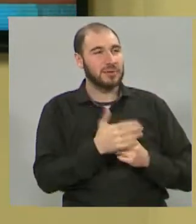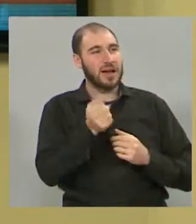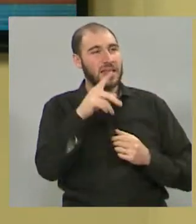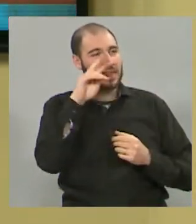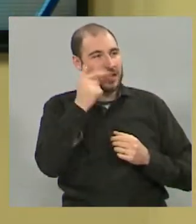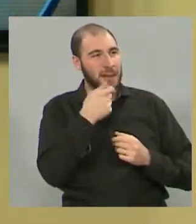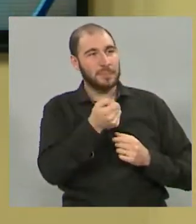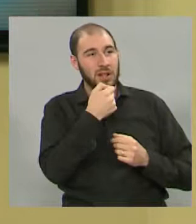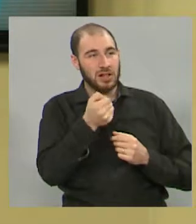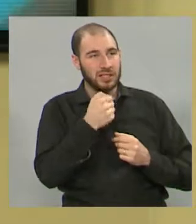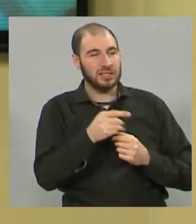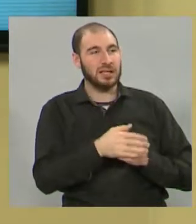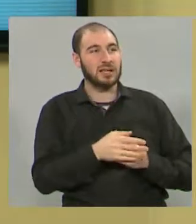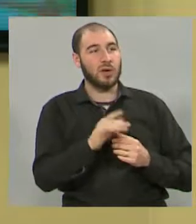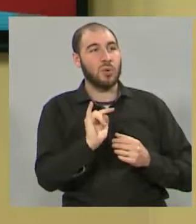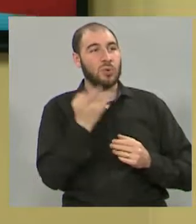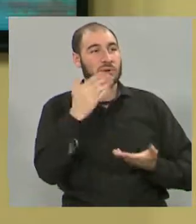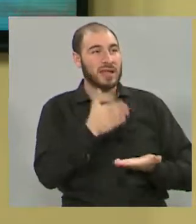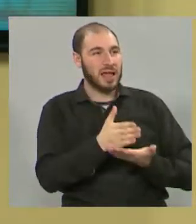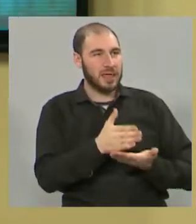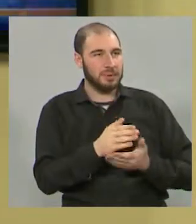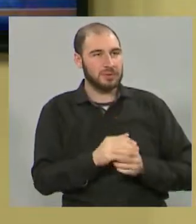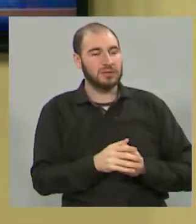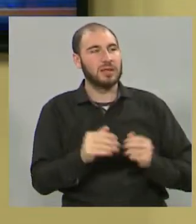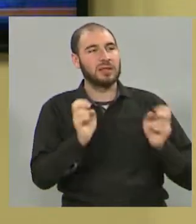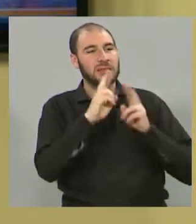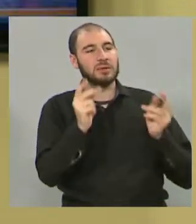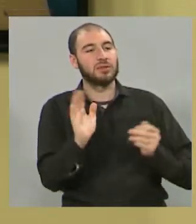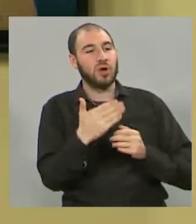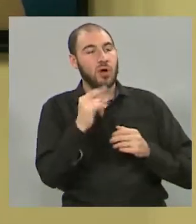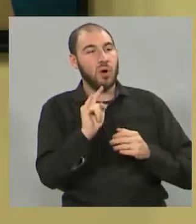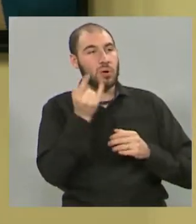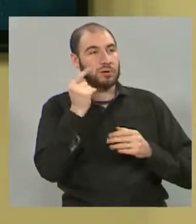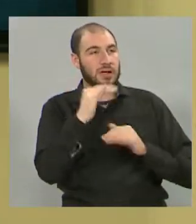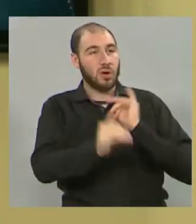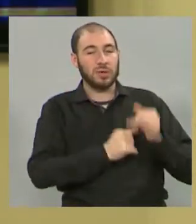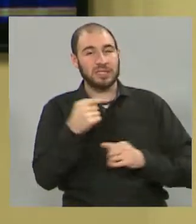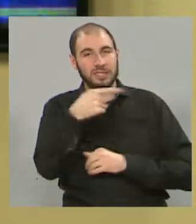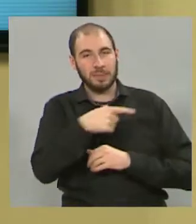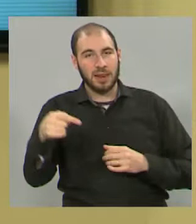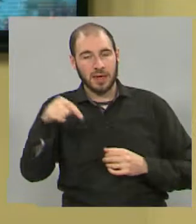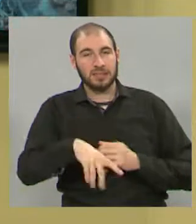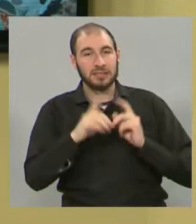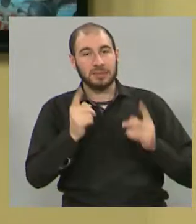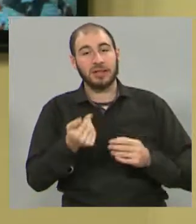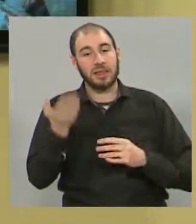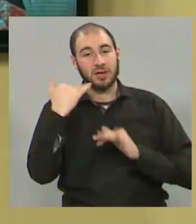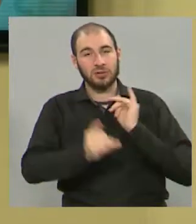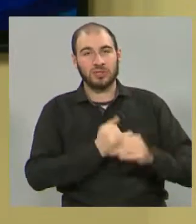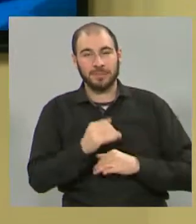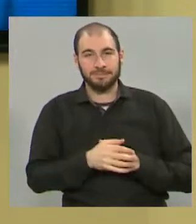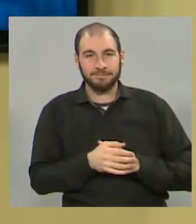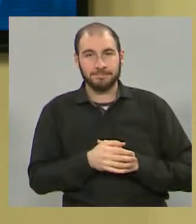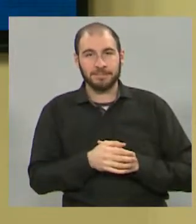sangüesa periodista de universidad académico con todas las noticias universitarias que pasaron durante la semana y como decía está justamente si